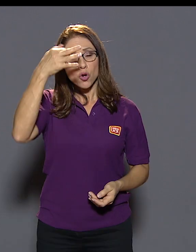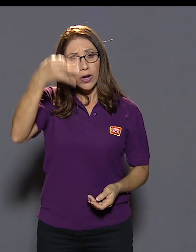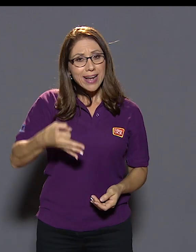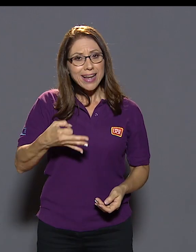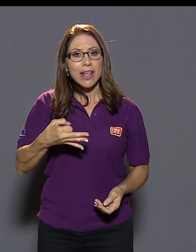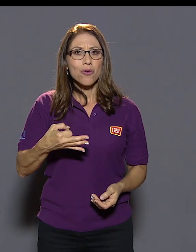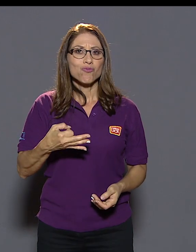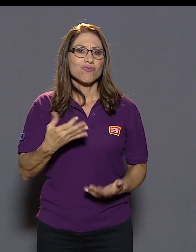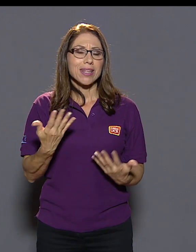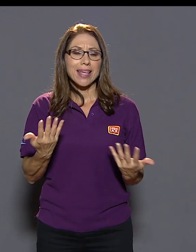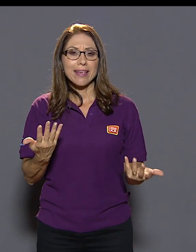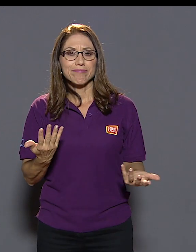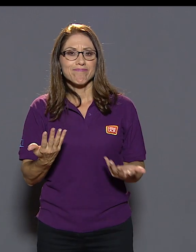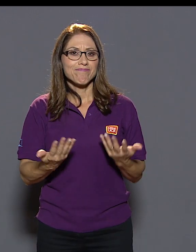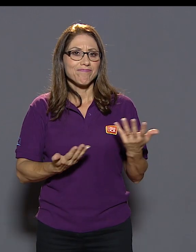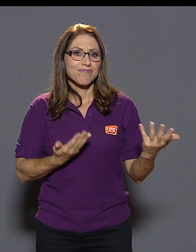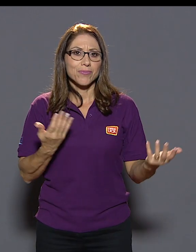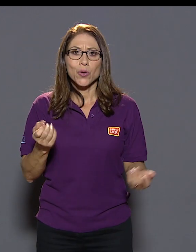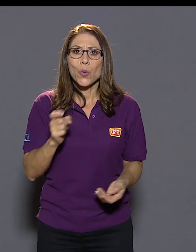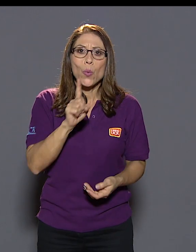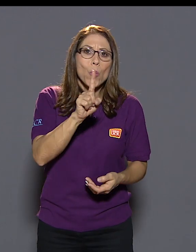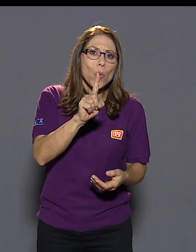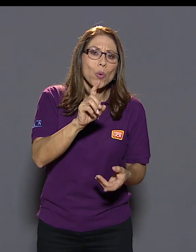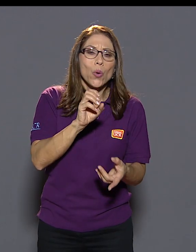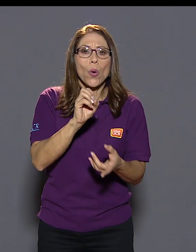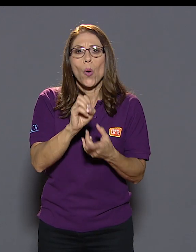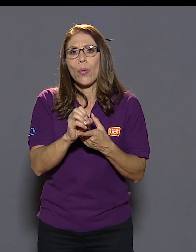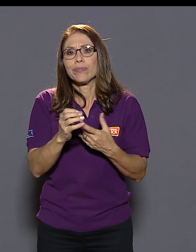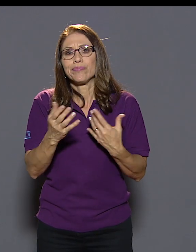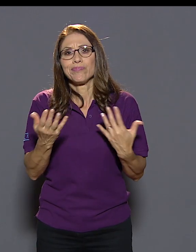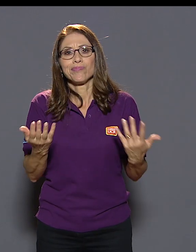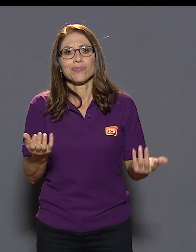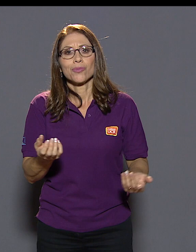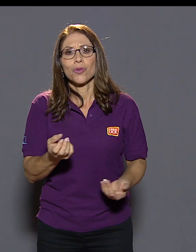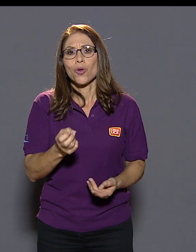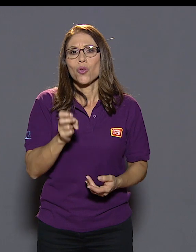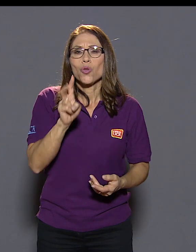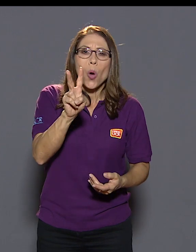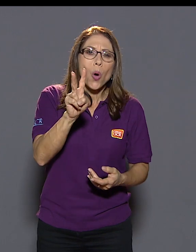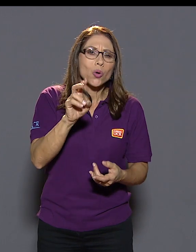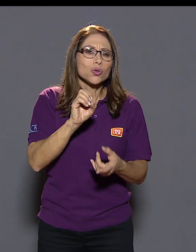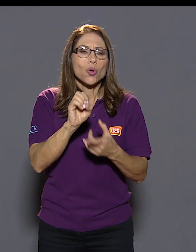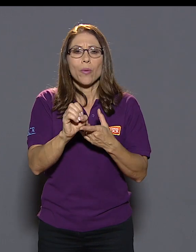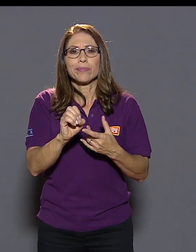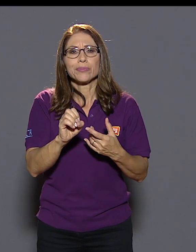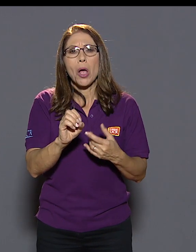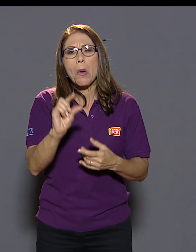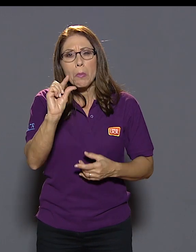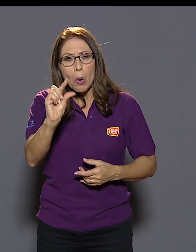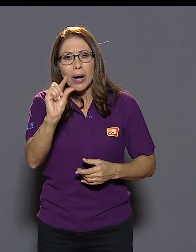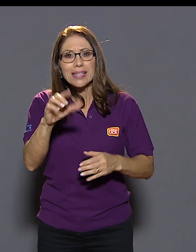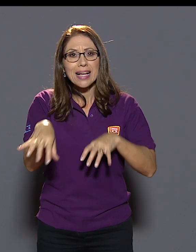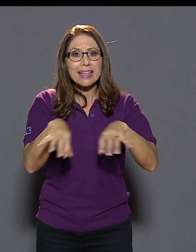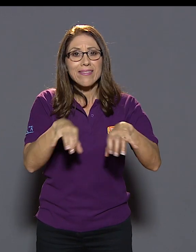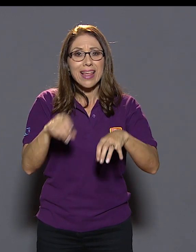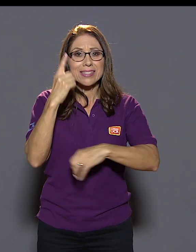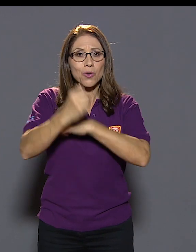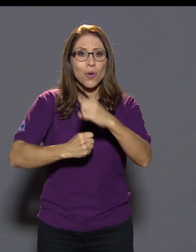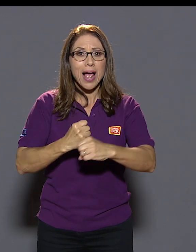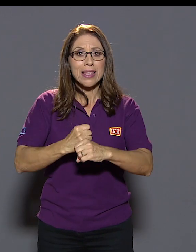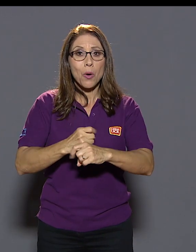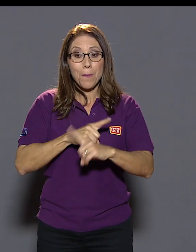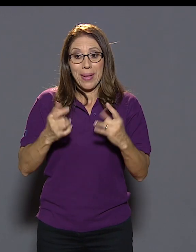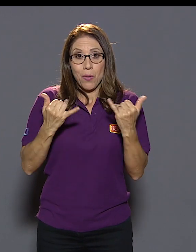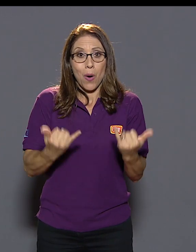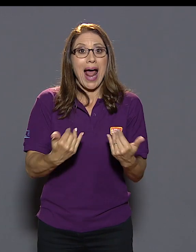aunque sea 1, 2 o algo así de, no sé, poquitas actividades por año, pero hay más